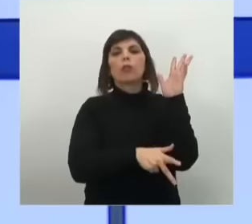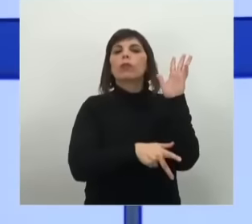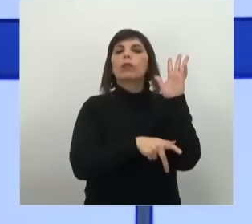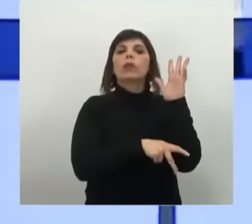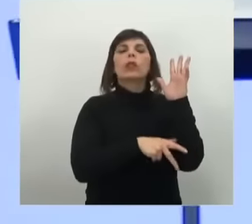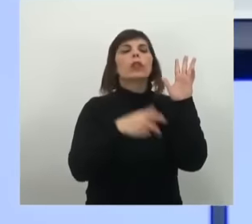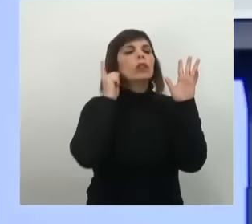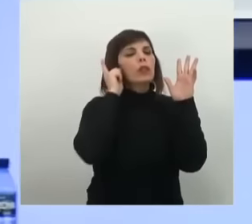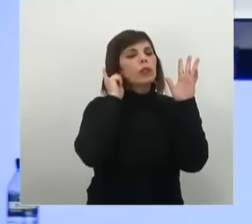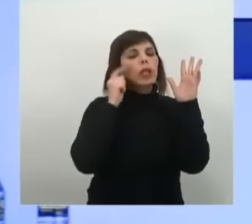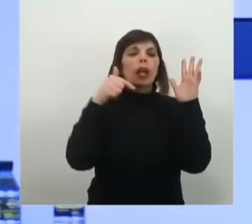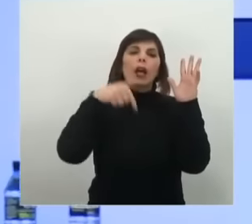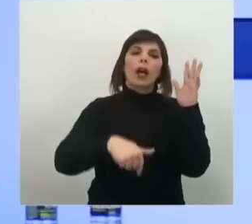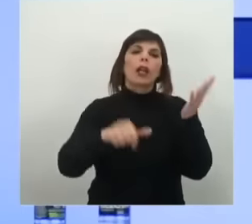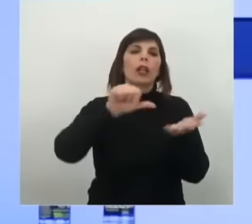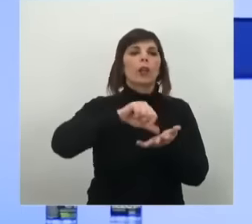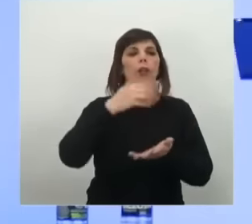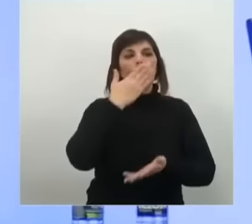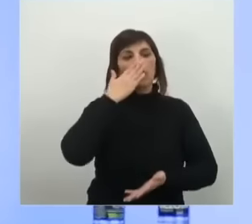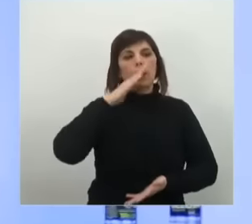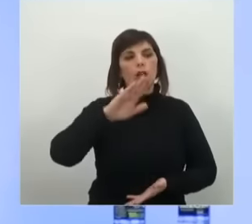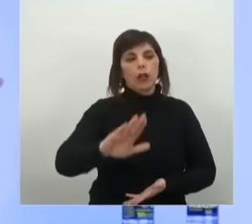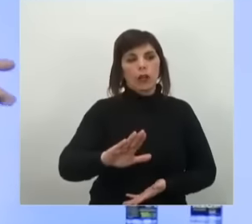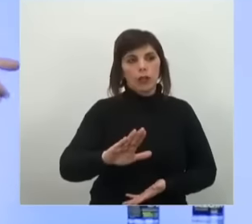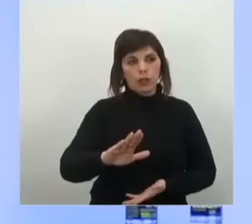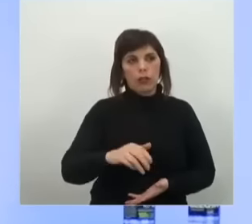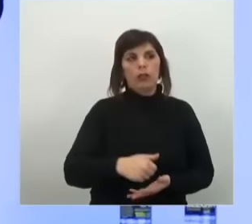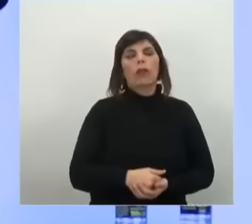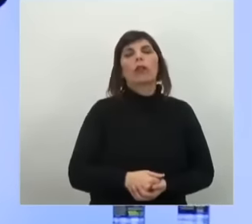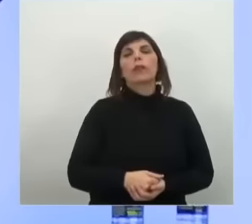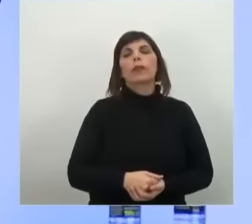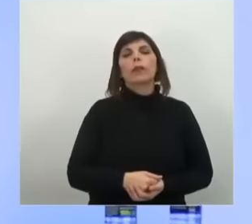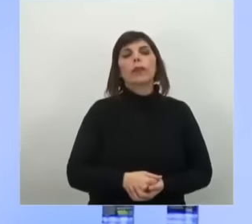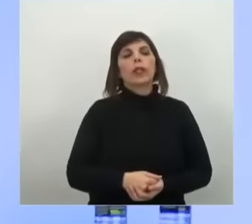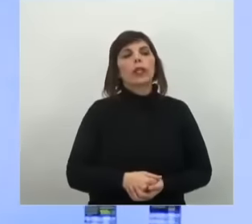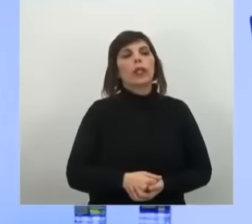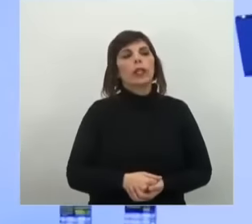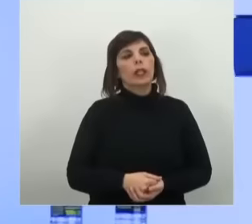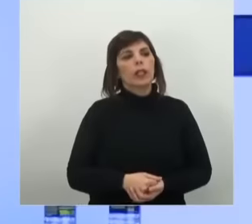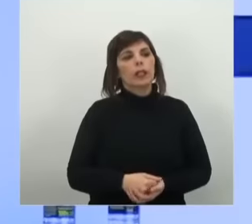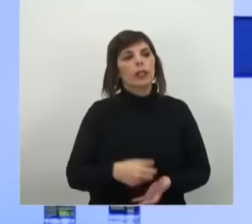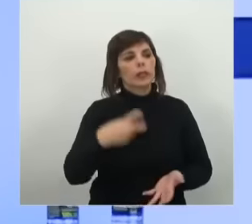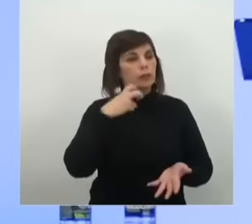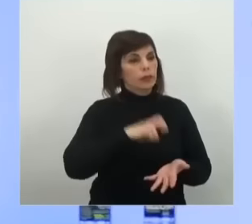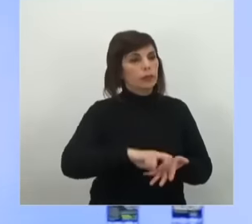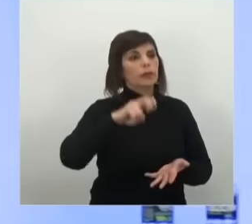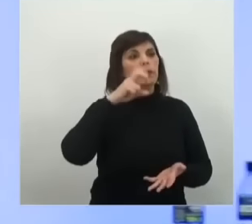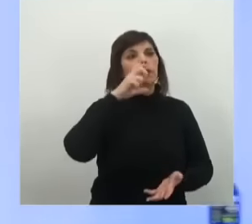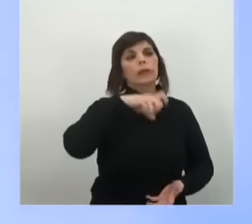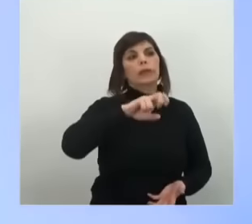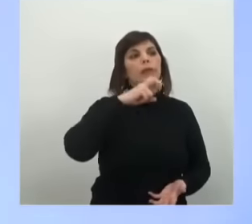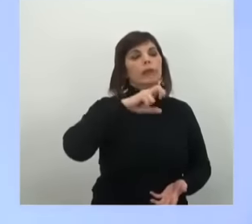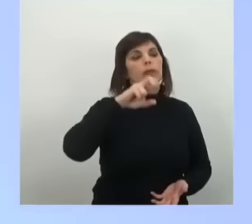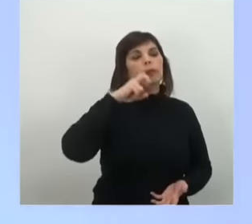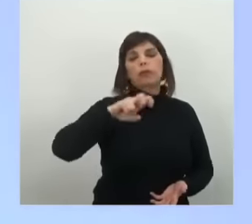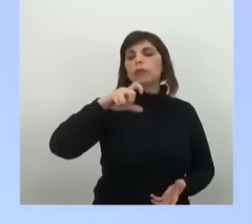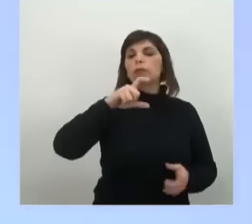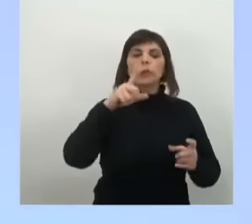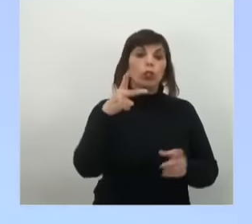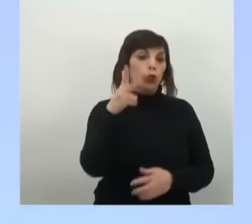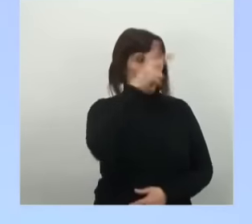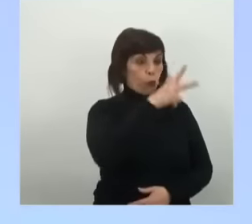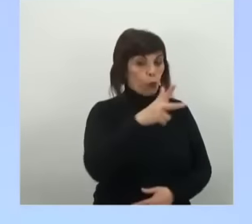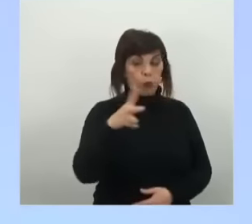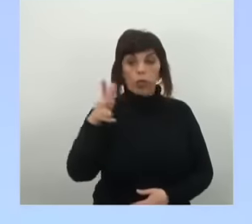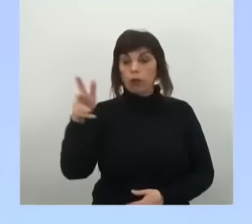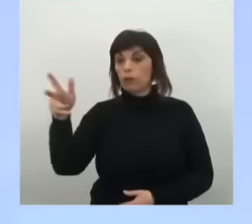estoy aquí en la ciudad de capernaum me hago mi devocional en la ciudad de capernaum me empiezo a caminar con el teléfono y cuando llego a la